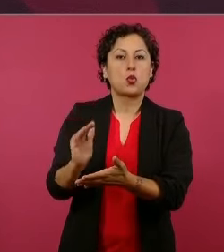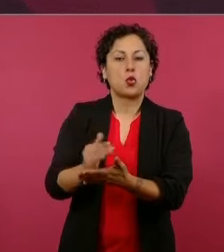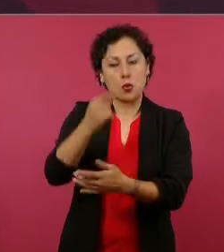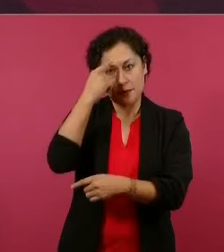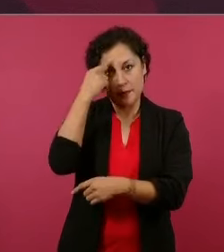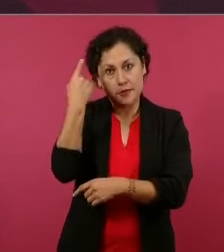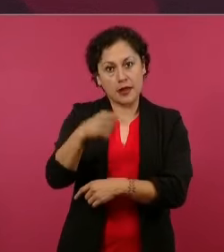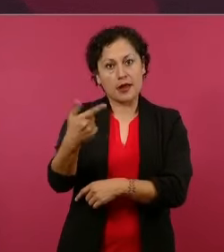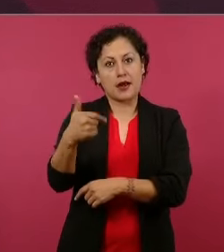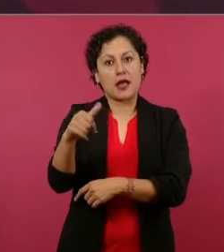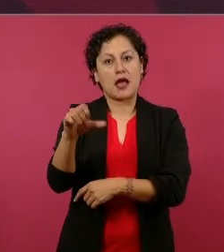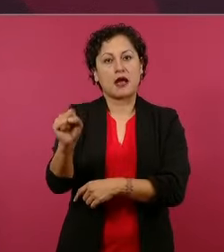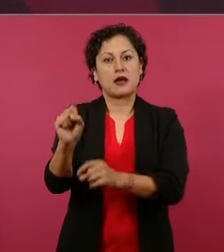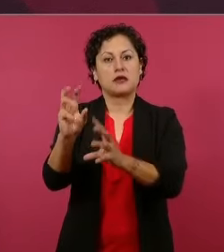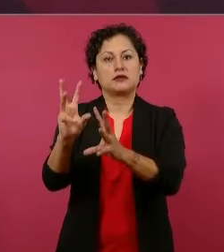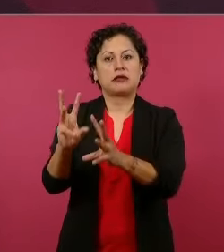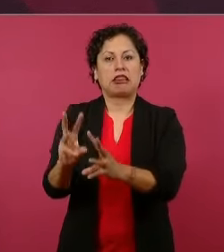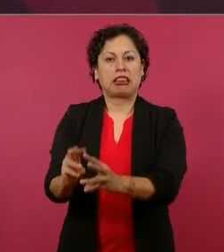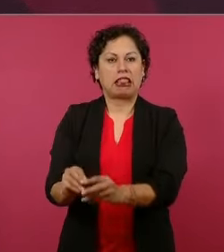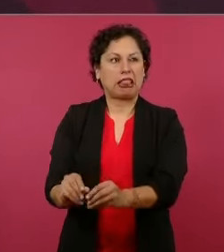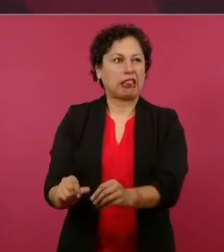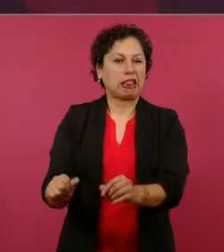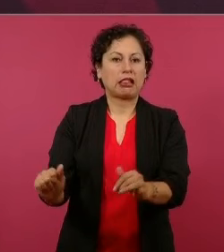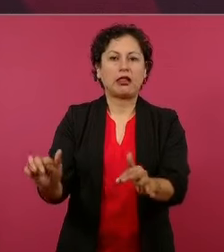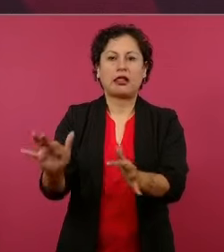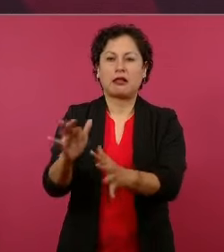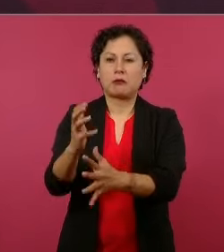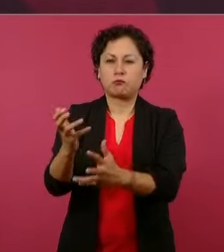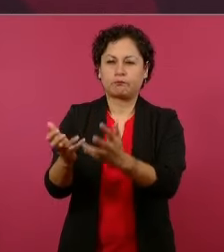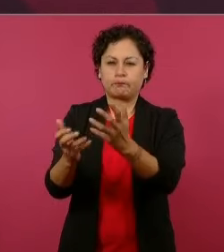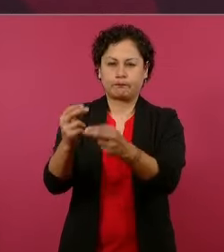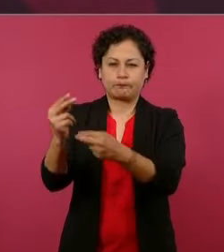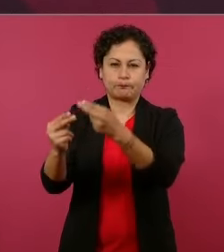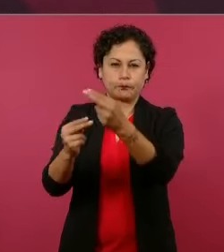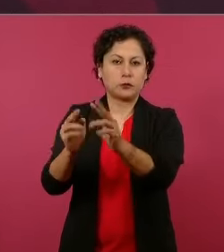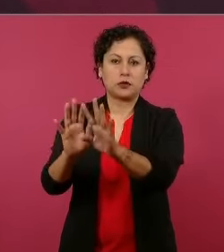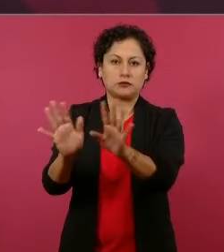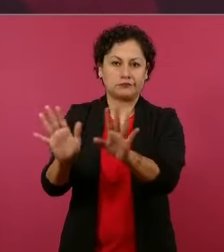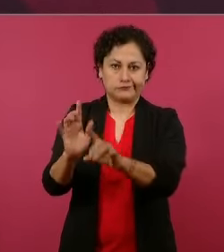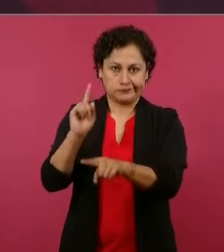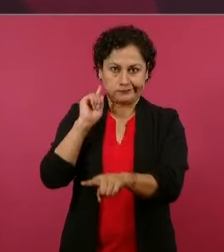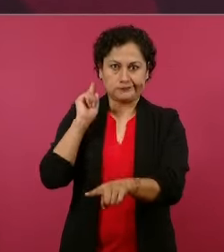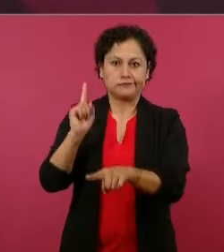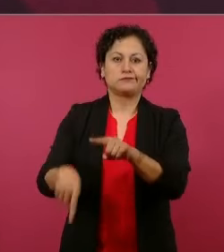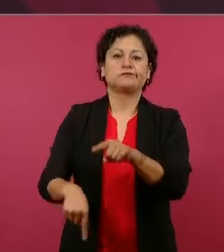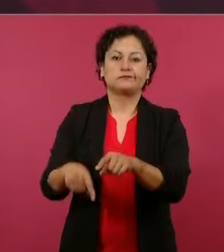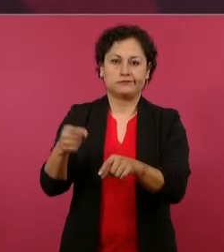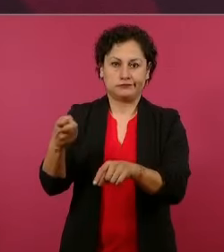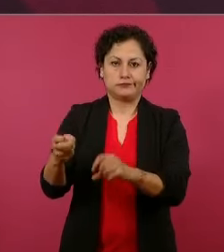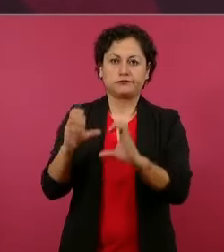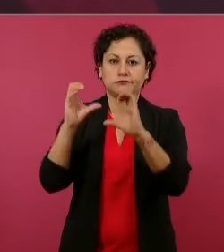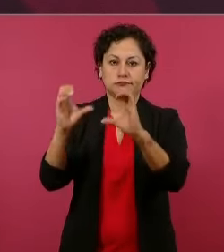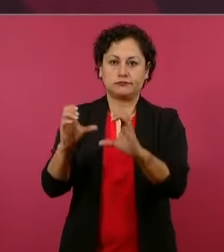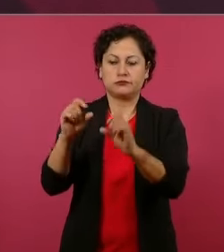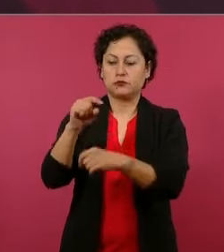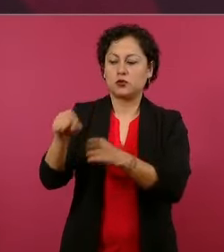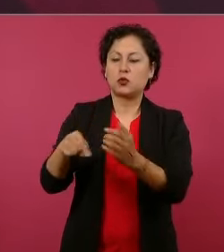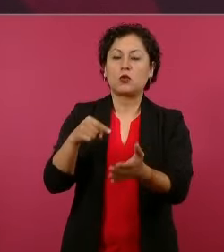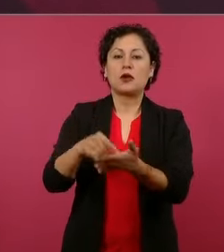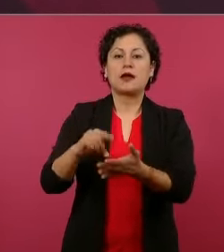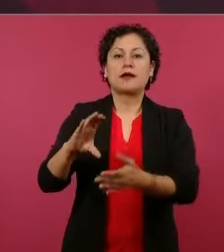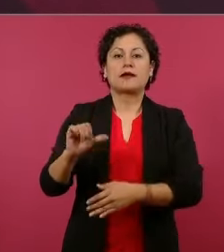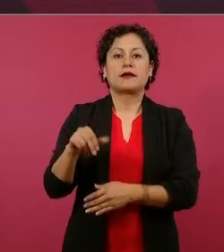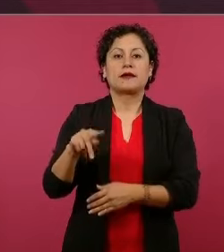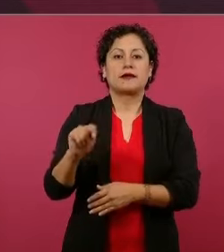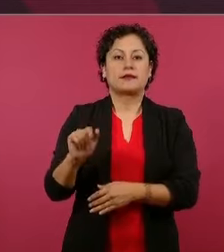eh en mecheros de cantarel sobre todo